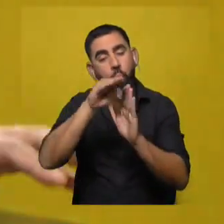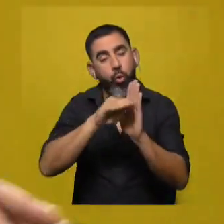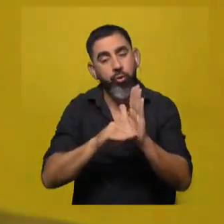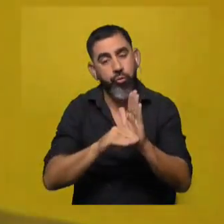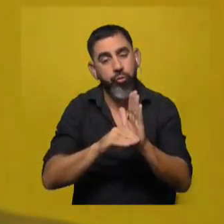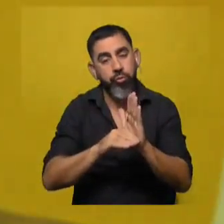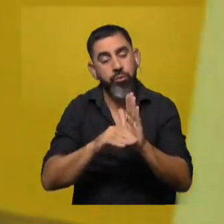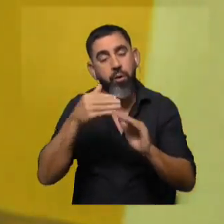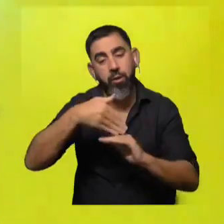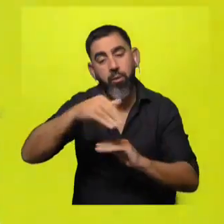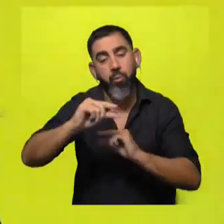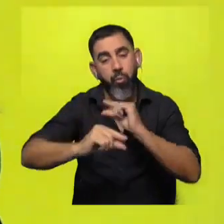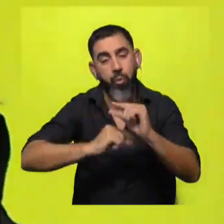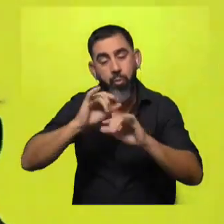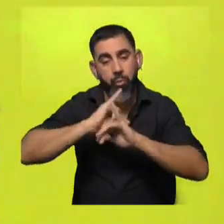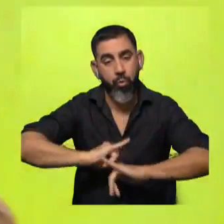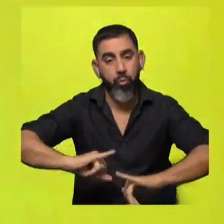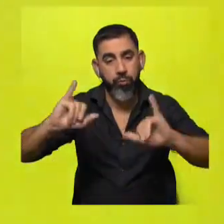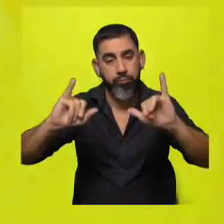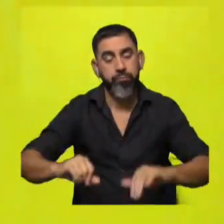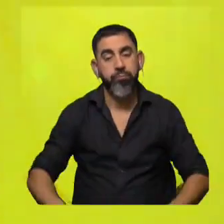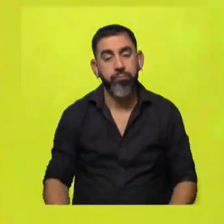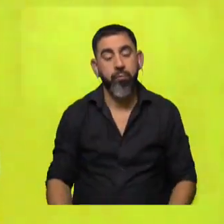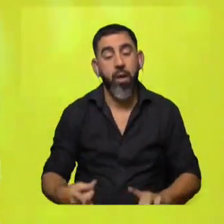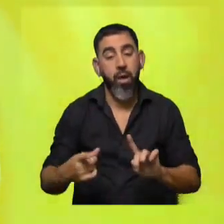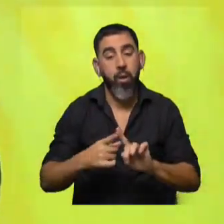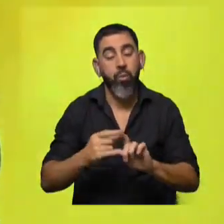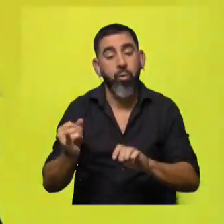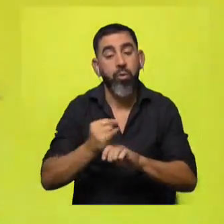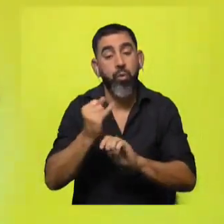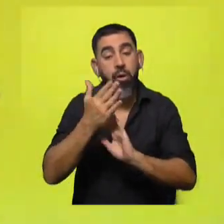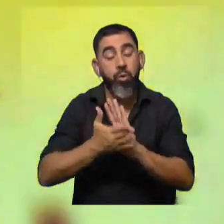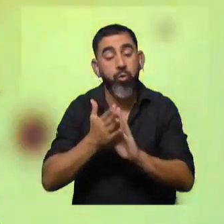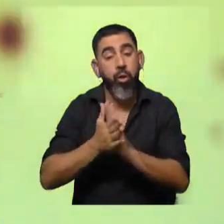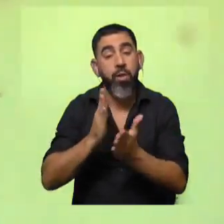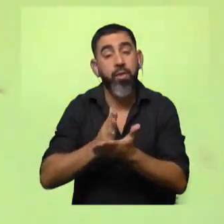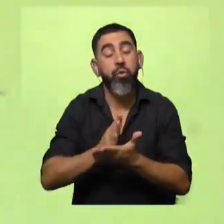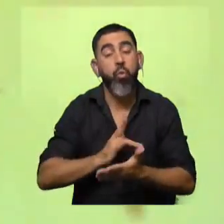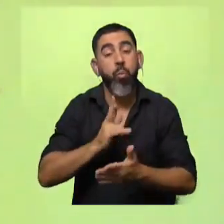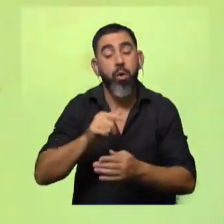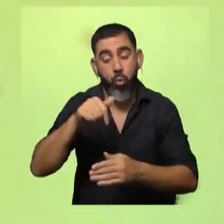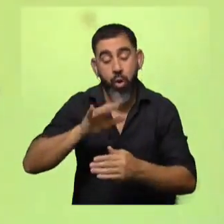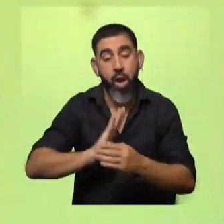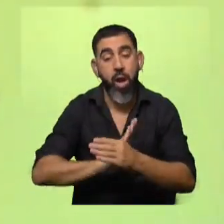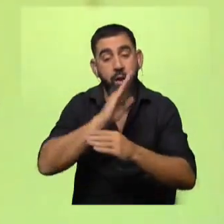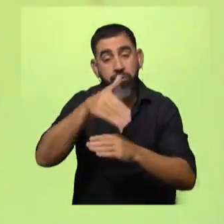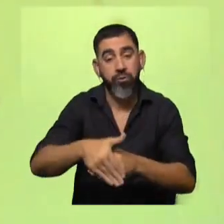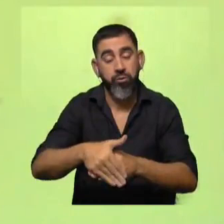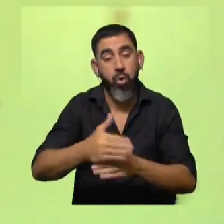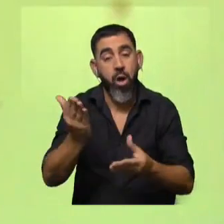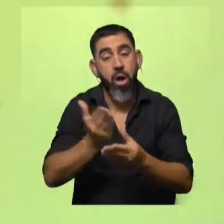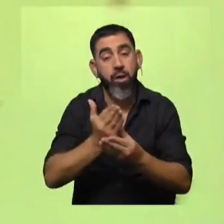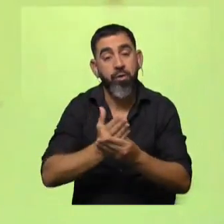entrando con el tiempo. Exacto. En el marco de este acuerdo con la Institución Nacional de Derechos Humanos, nosotros tenemos acceso hoy en día, aparte de archivos